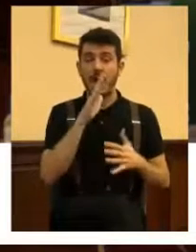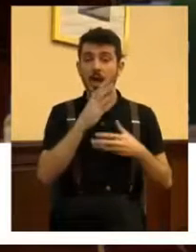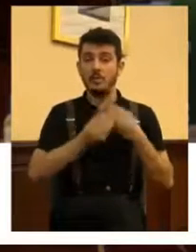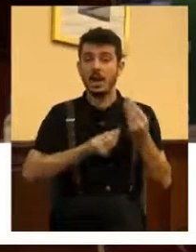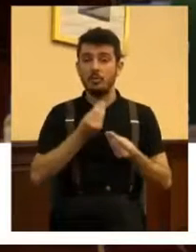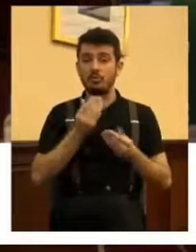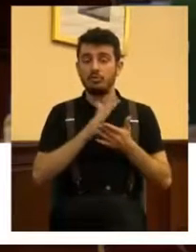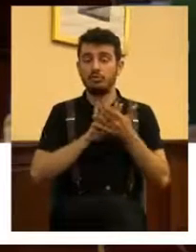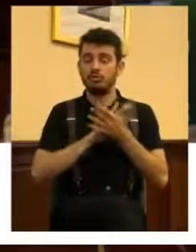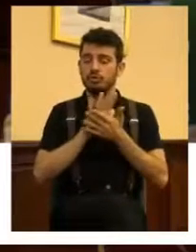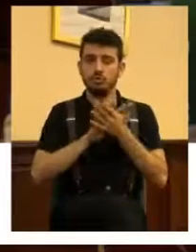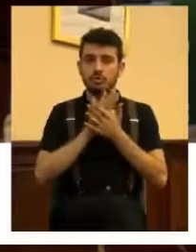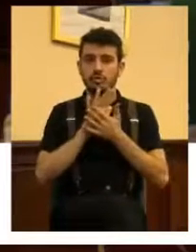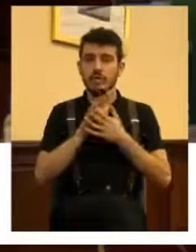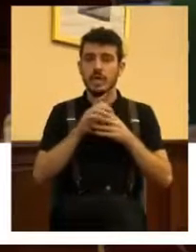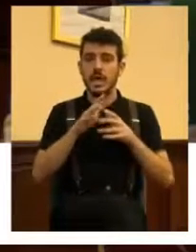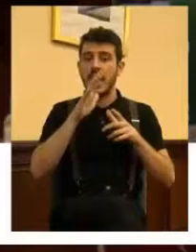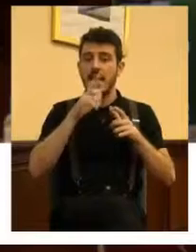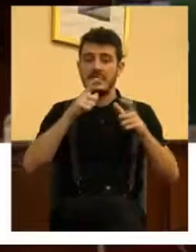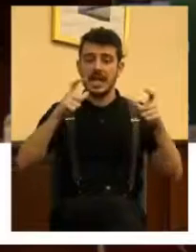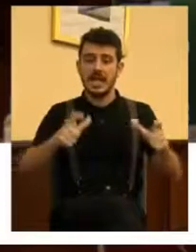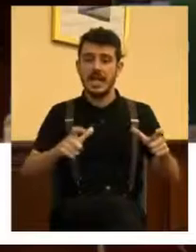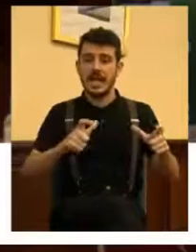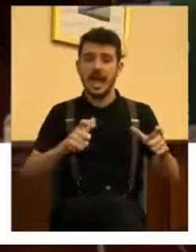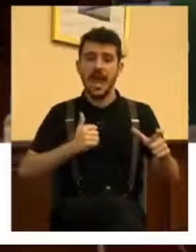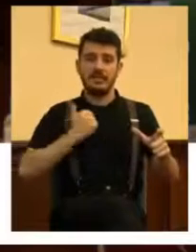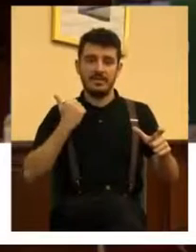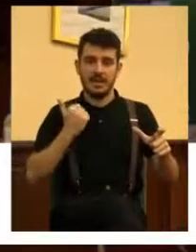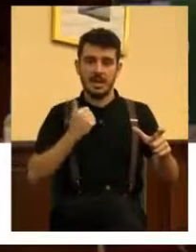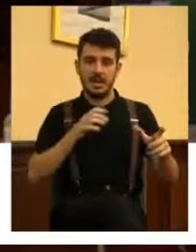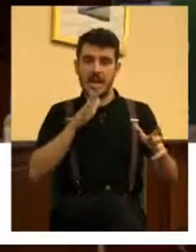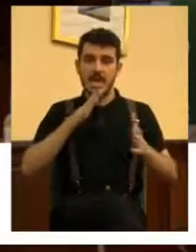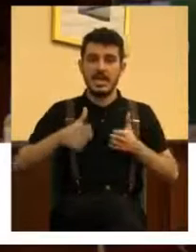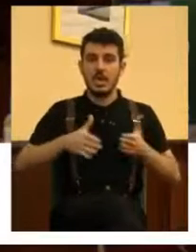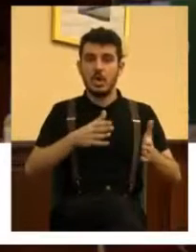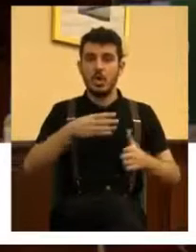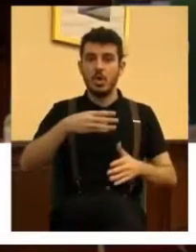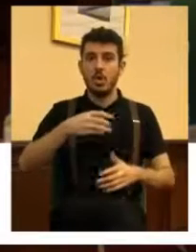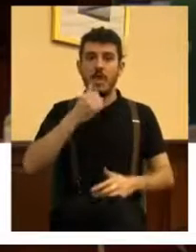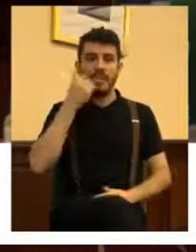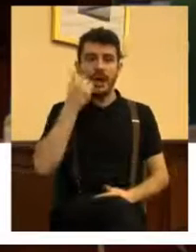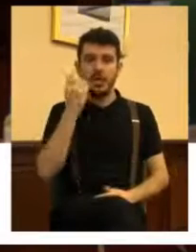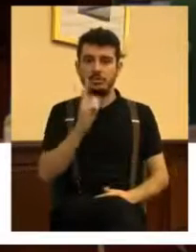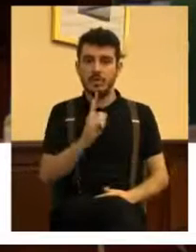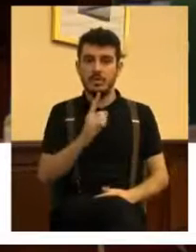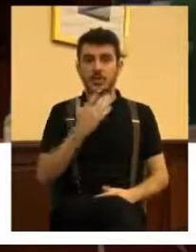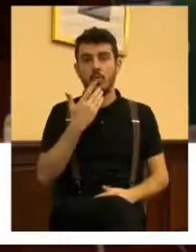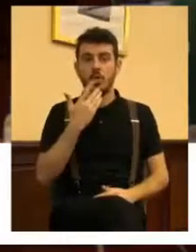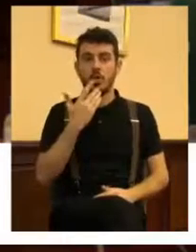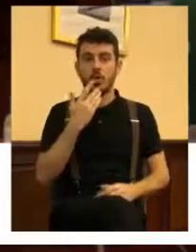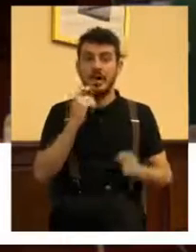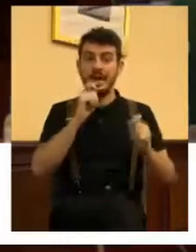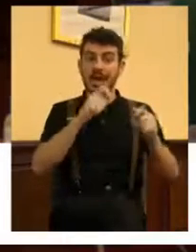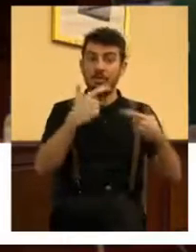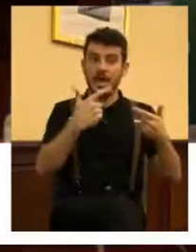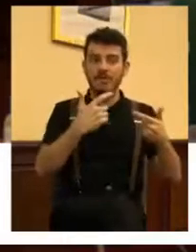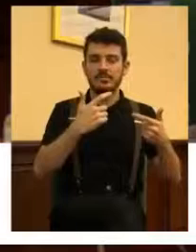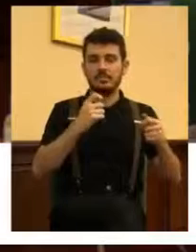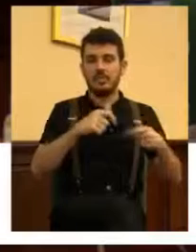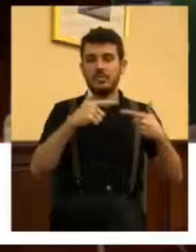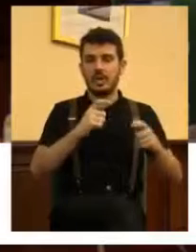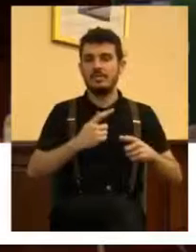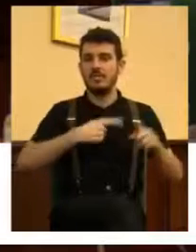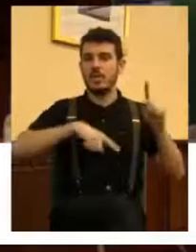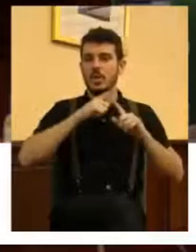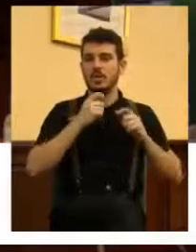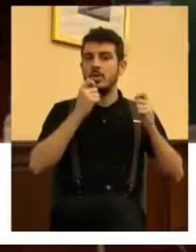artificial, no estamos hablando del río Manzanares. Se renaturalizan los espacios naturales. El estanque del